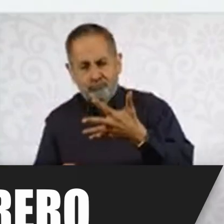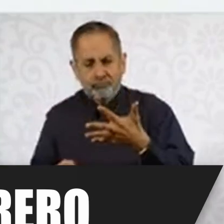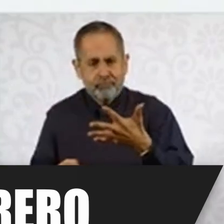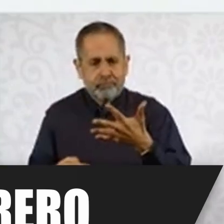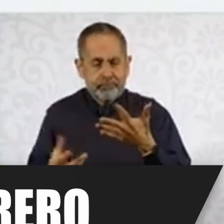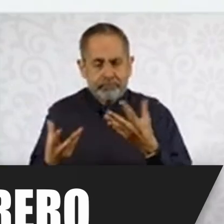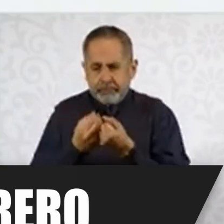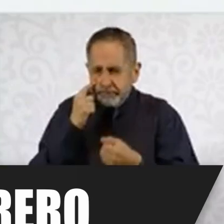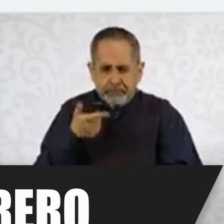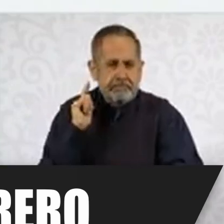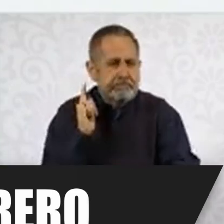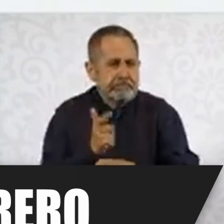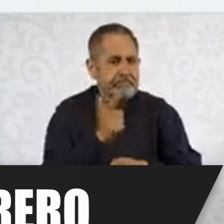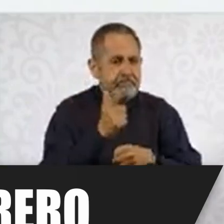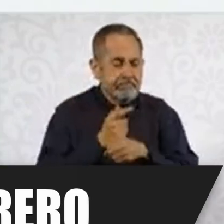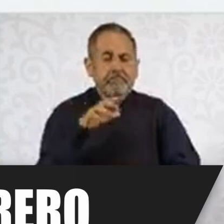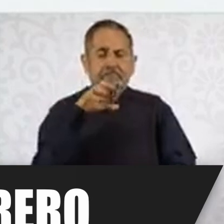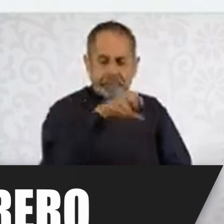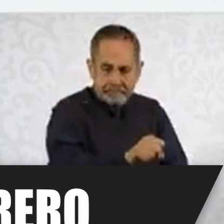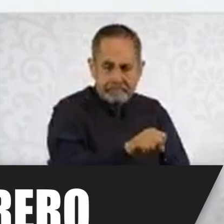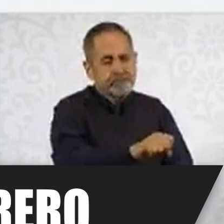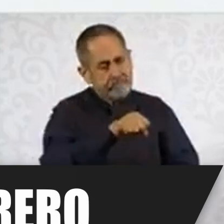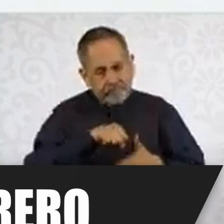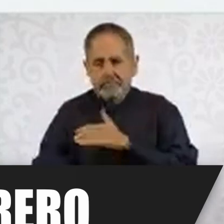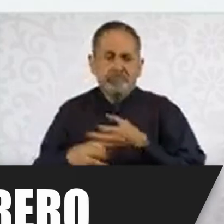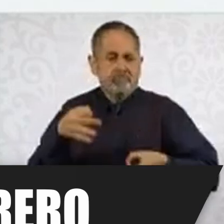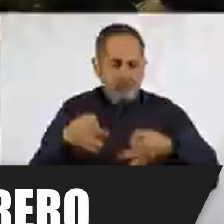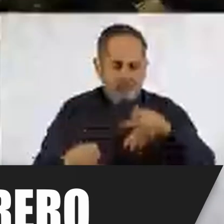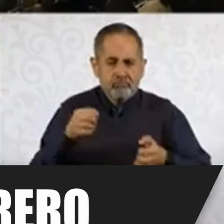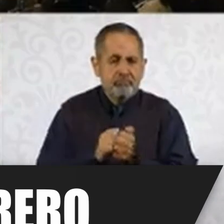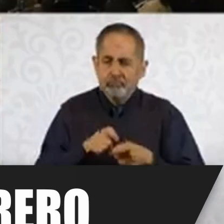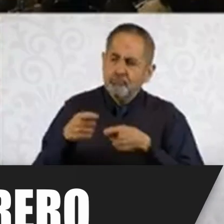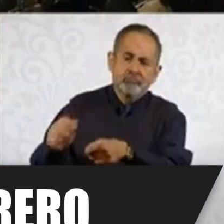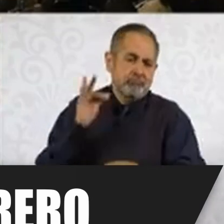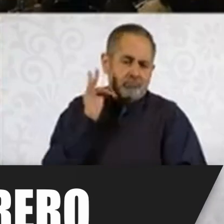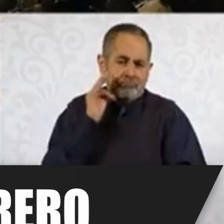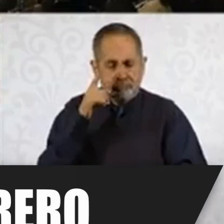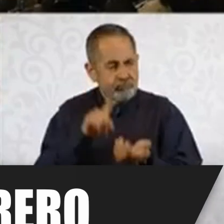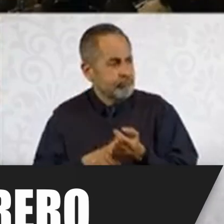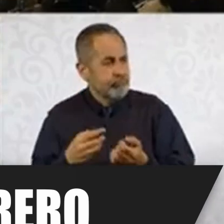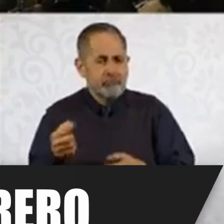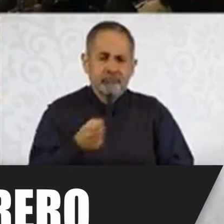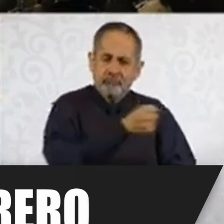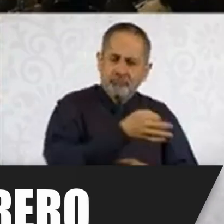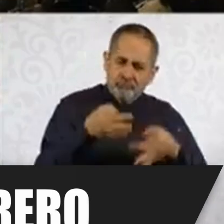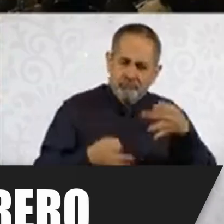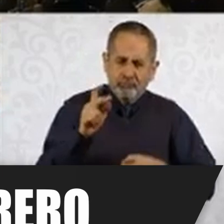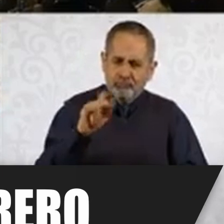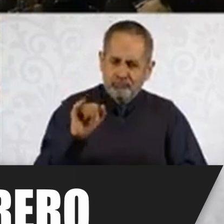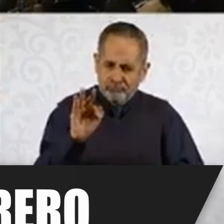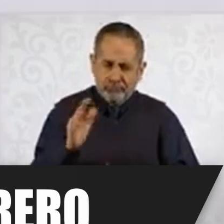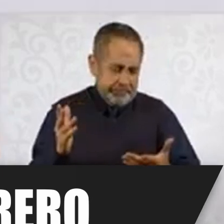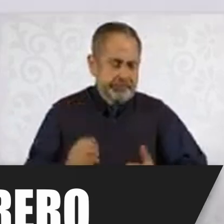que nos permita llevar a la judicialización de casos en la Fiscalía y en su momento en el Poder Judicial. La tercera tiene que